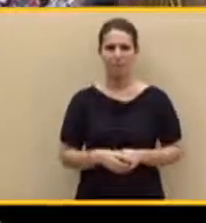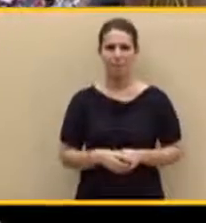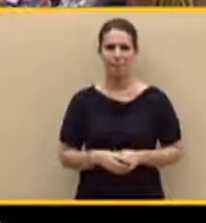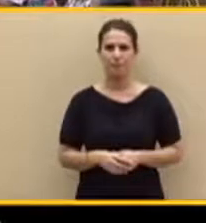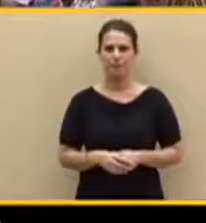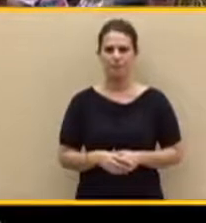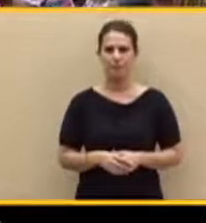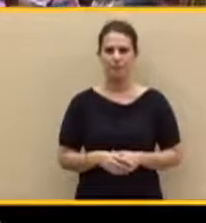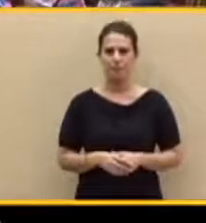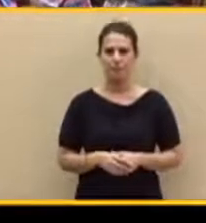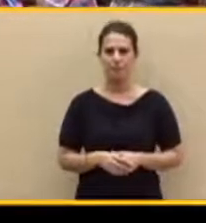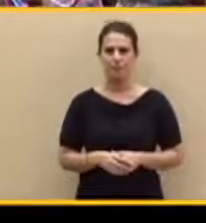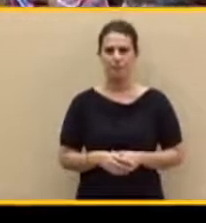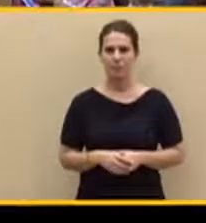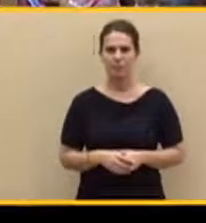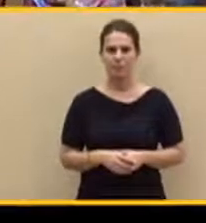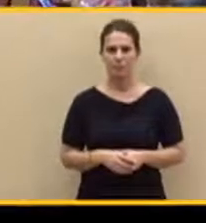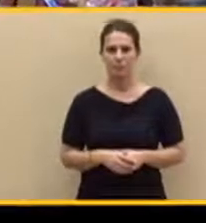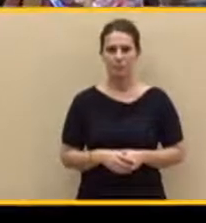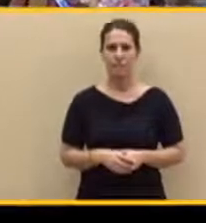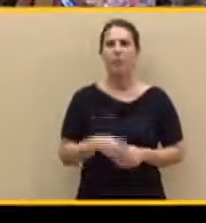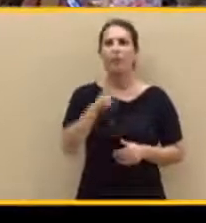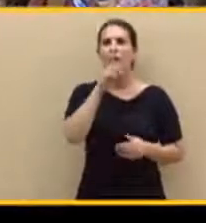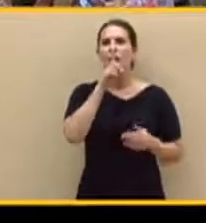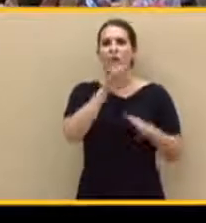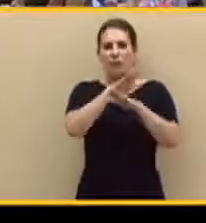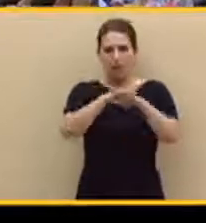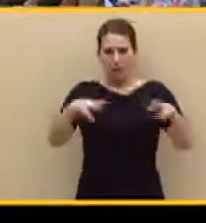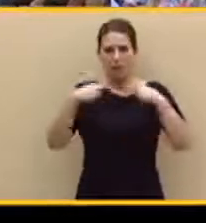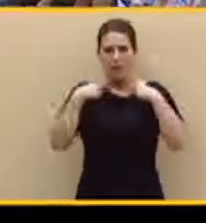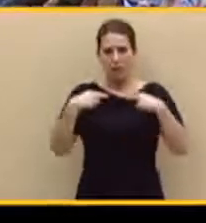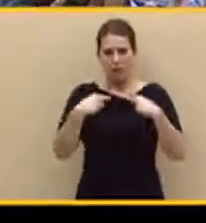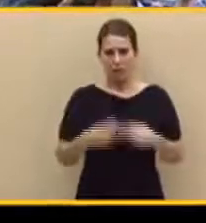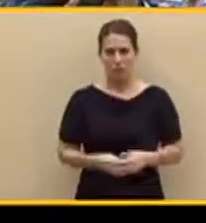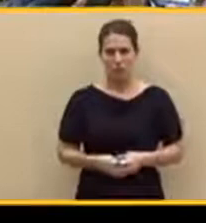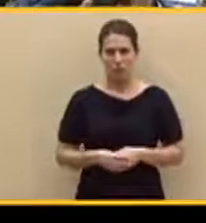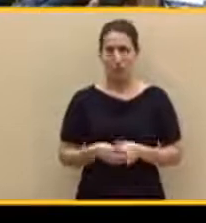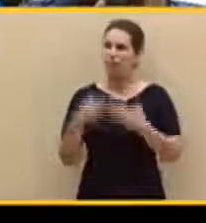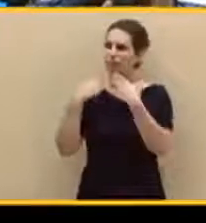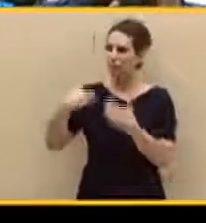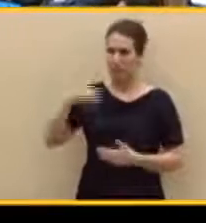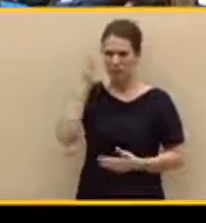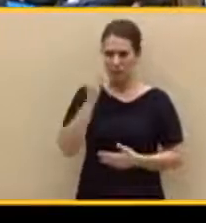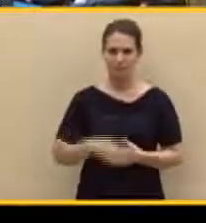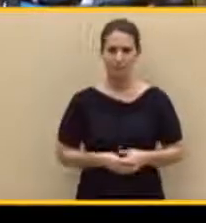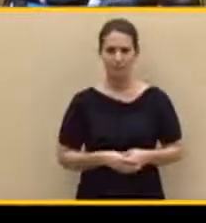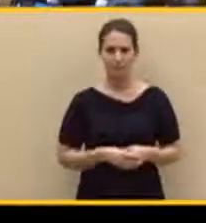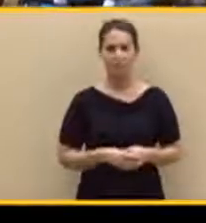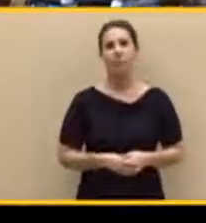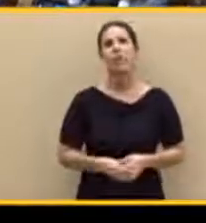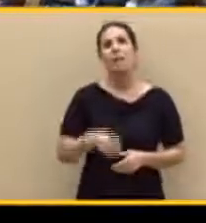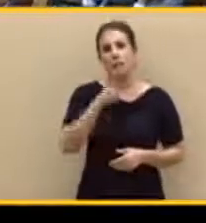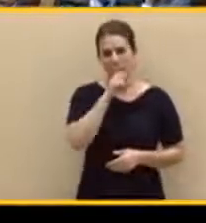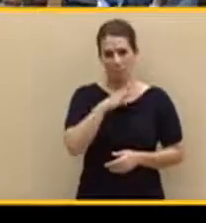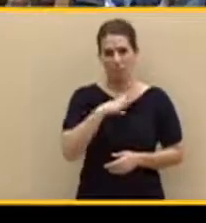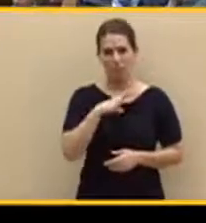Les decía. Silencio, señorías. Gracias, presidenta. Silencio, por favor.